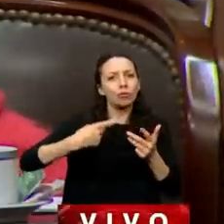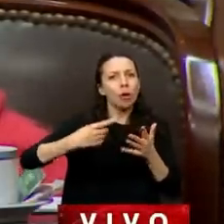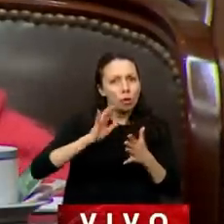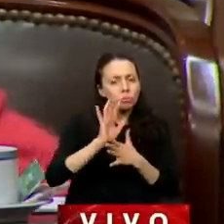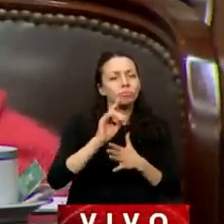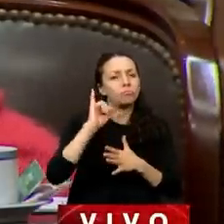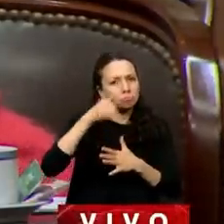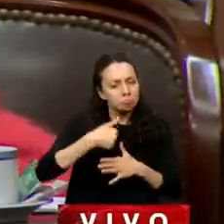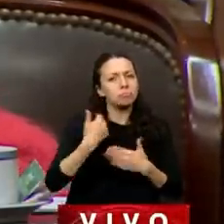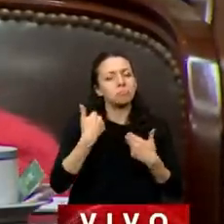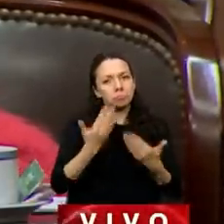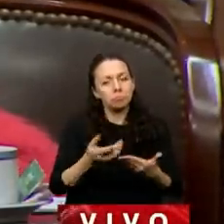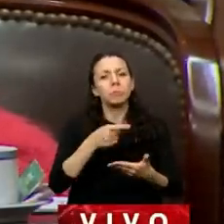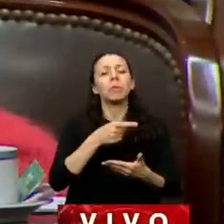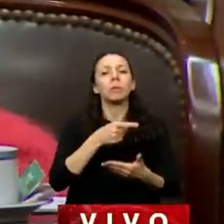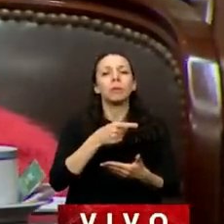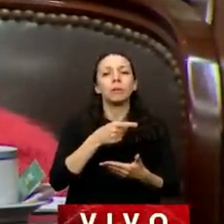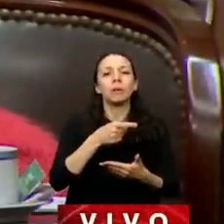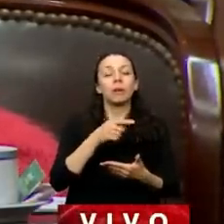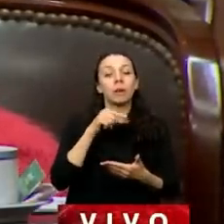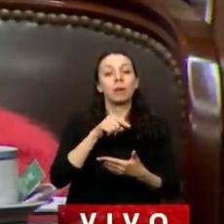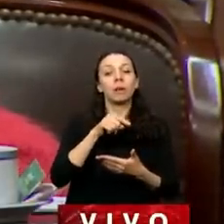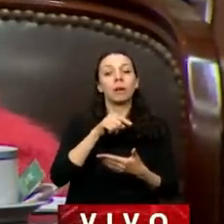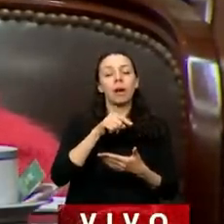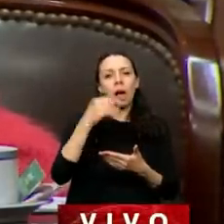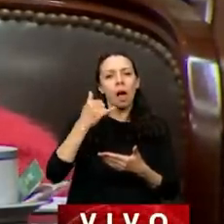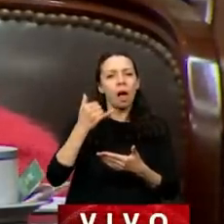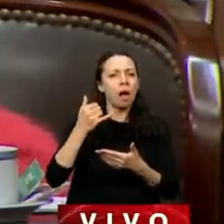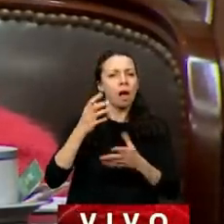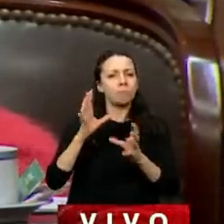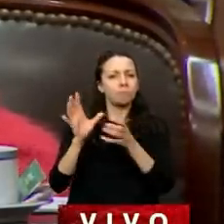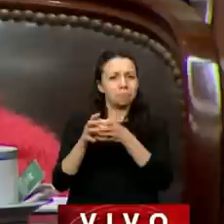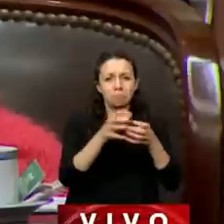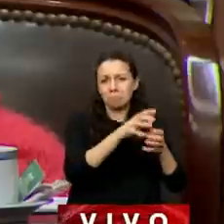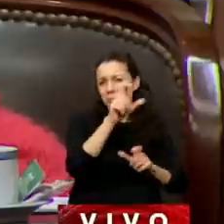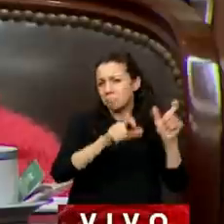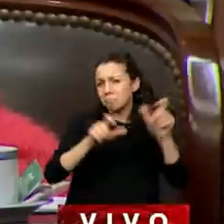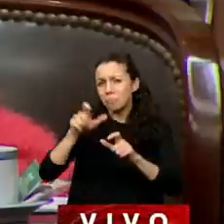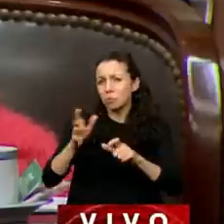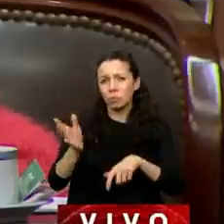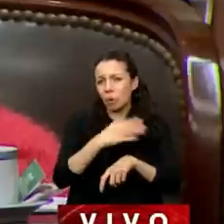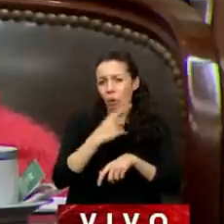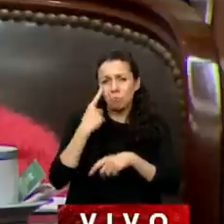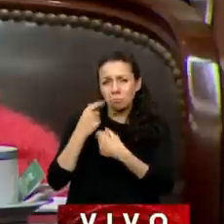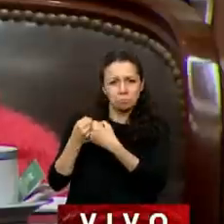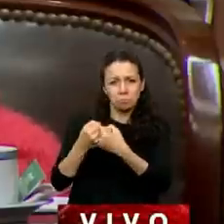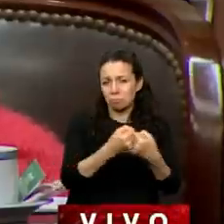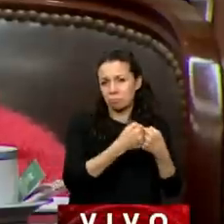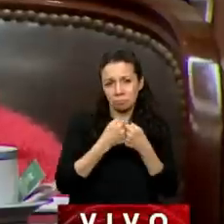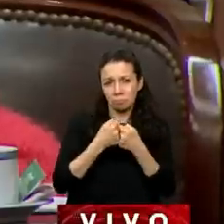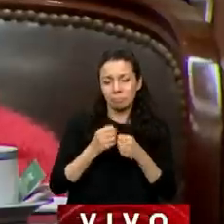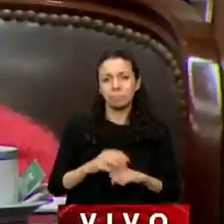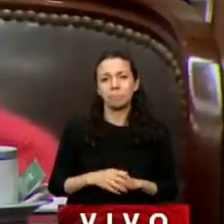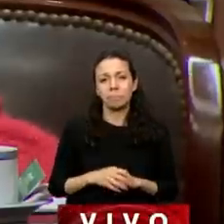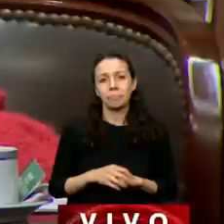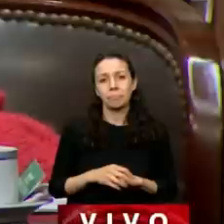constitucionales y tenía realmente un amplio consenso de todos los actores de nuestra vida política